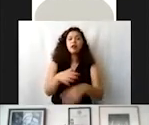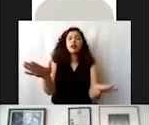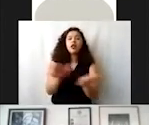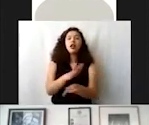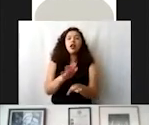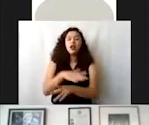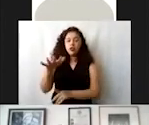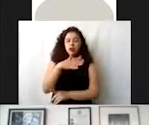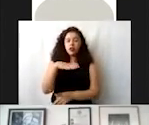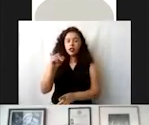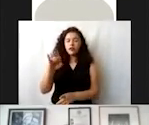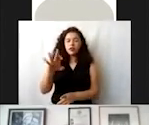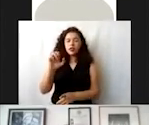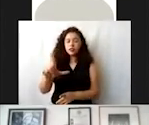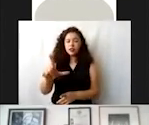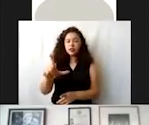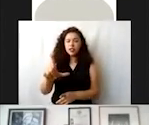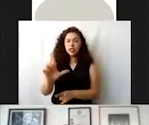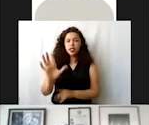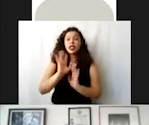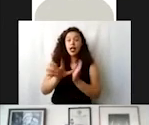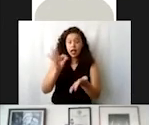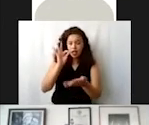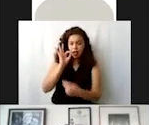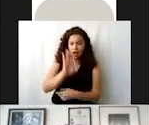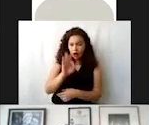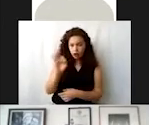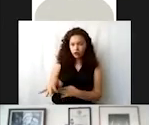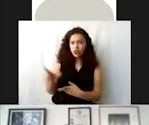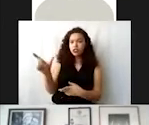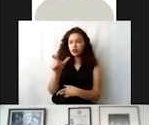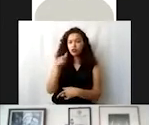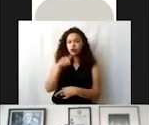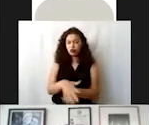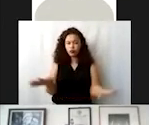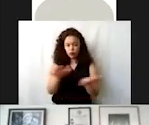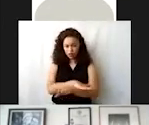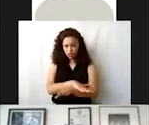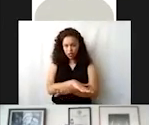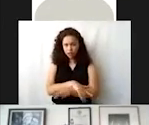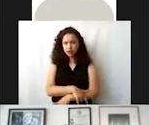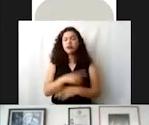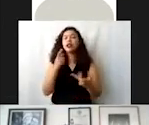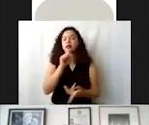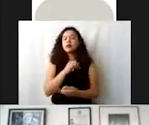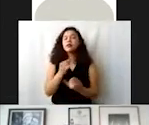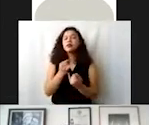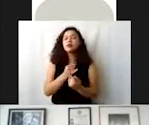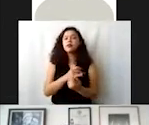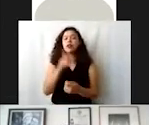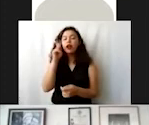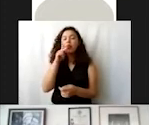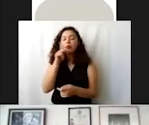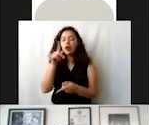donde ahí va a venir la fecha en que se hizo la modificación, y tu acuse de movimientos, ¿no? De situación